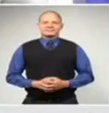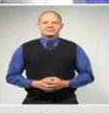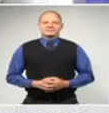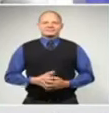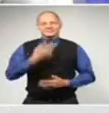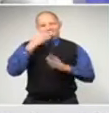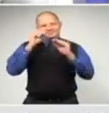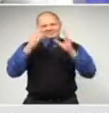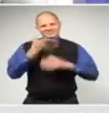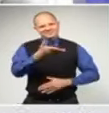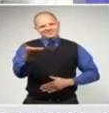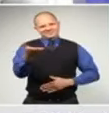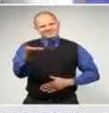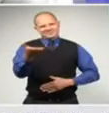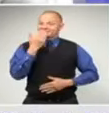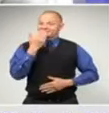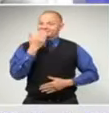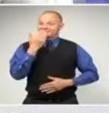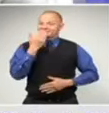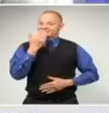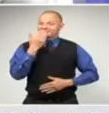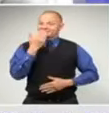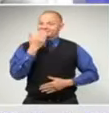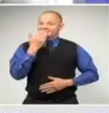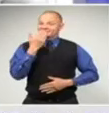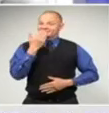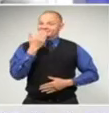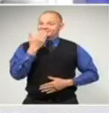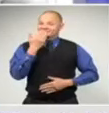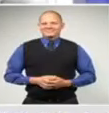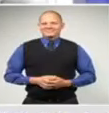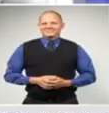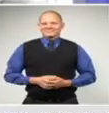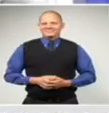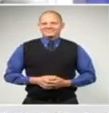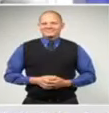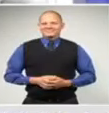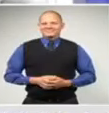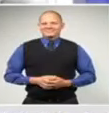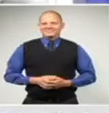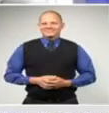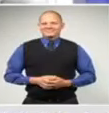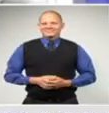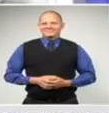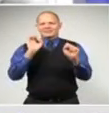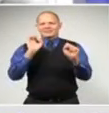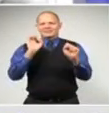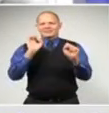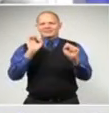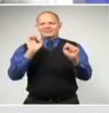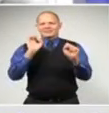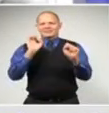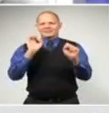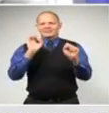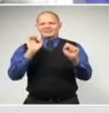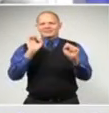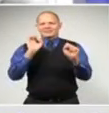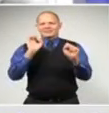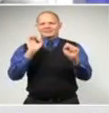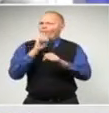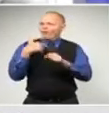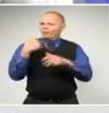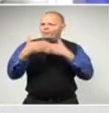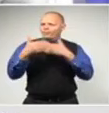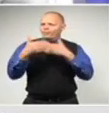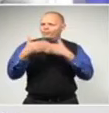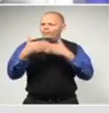buenos días, qué gusto saludarle. Bienvenido a este espacio que lleva usted en cada mañana una actualización sobre el comportamiento de la COVID-19 en